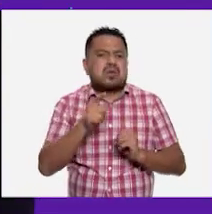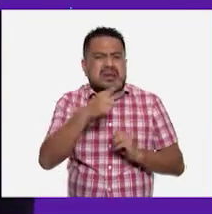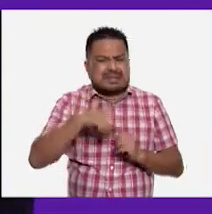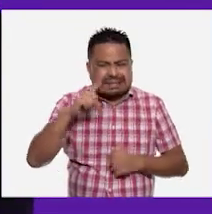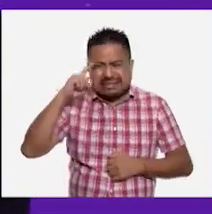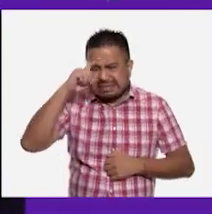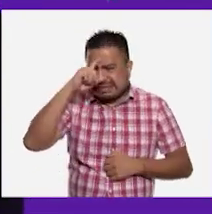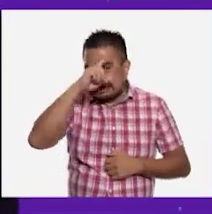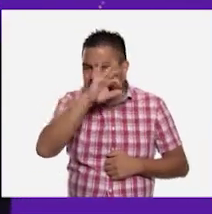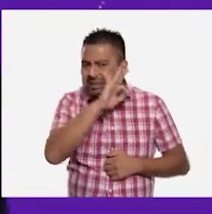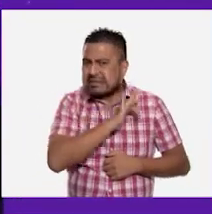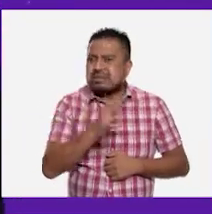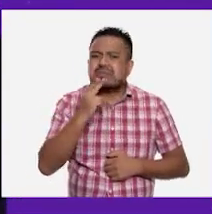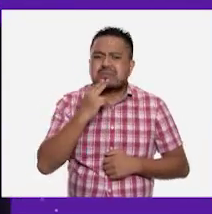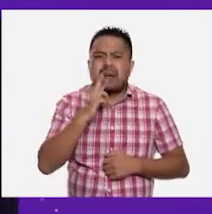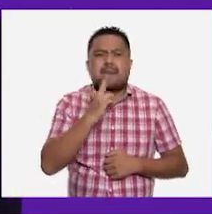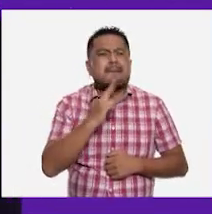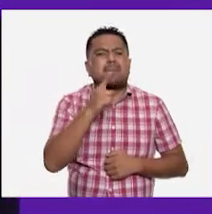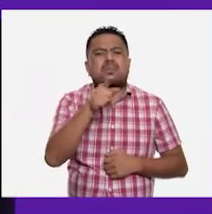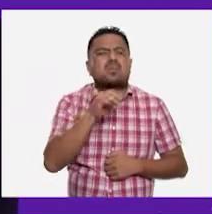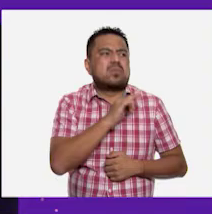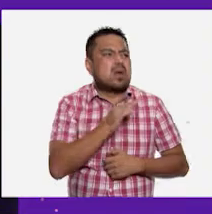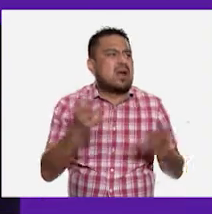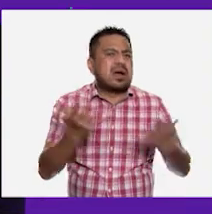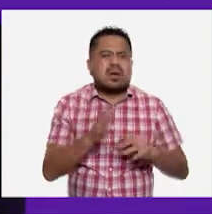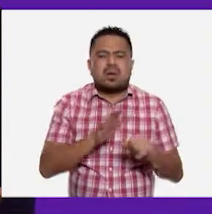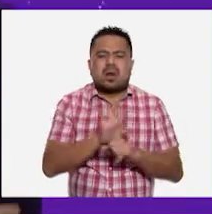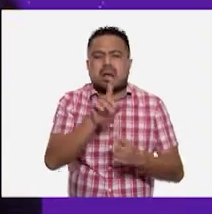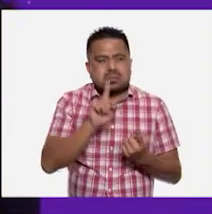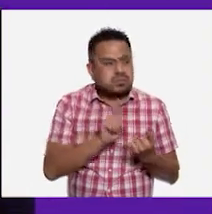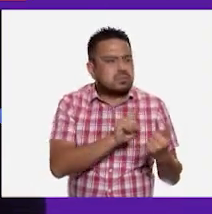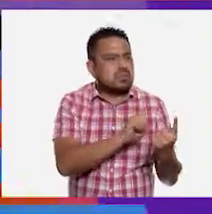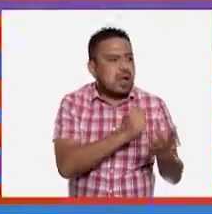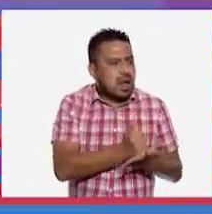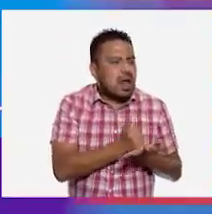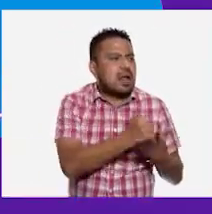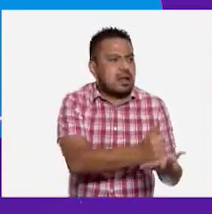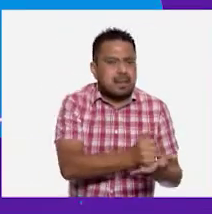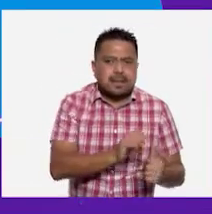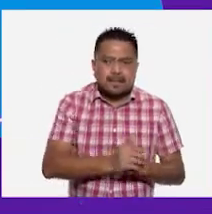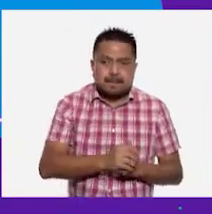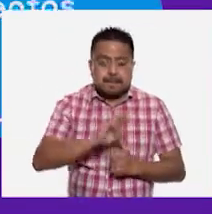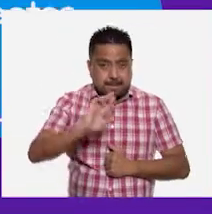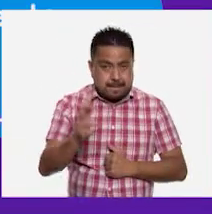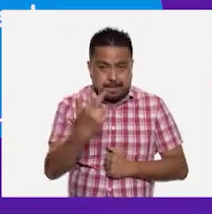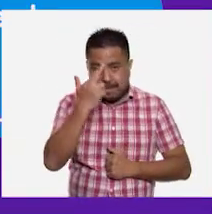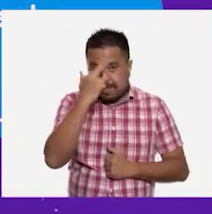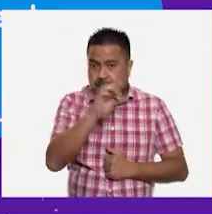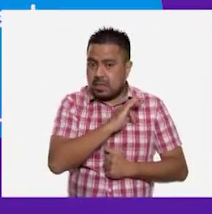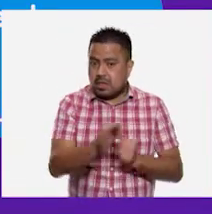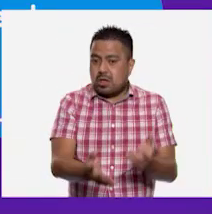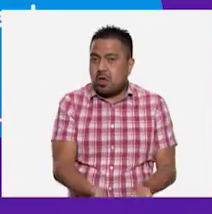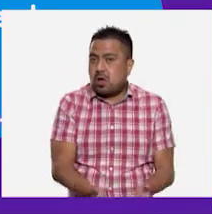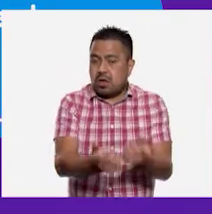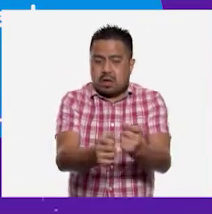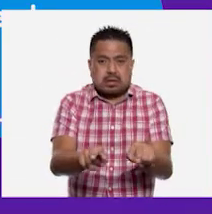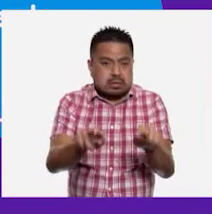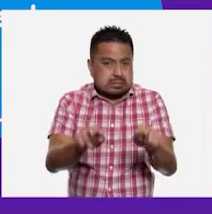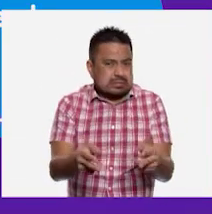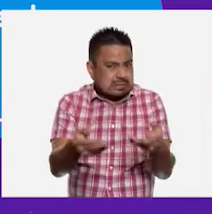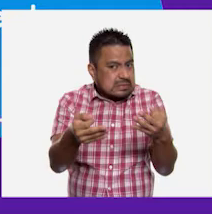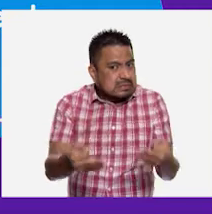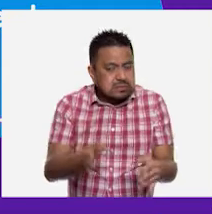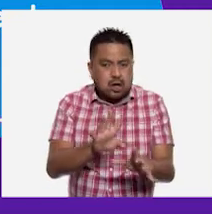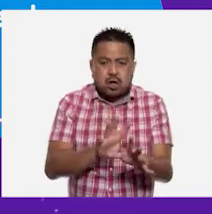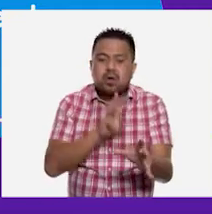dificulta utilizarlos, lo mejor que puedes hacer es acercarte y ayudarlo. Recuerda que para lograr una verdadera